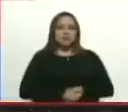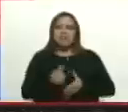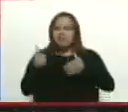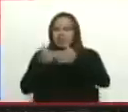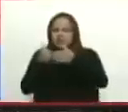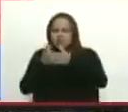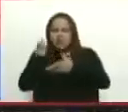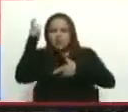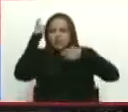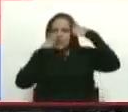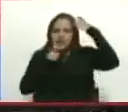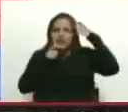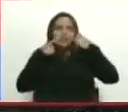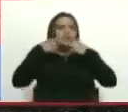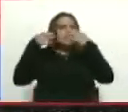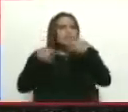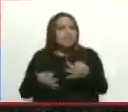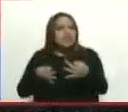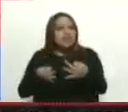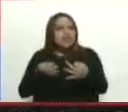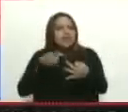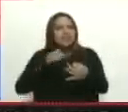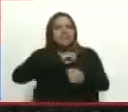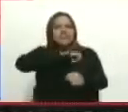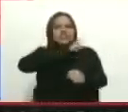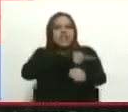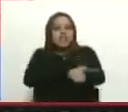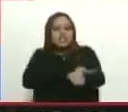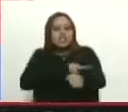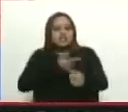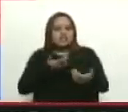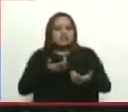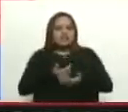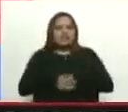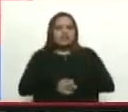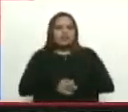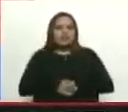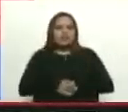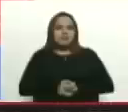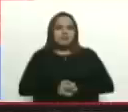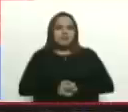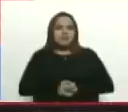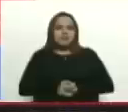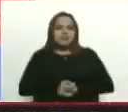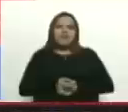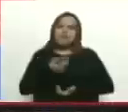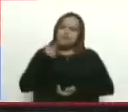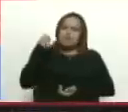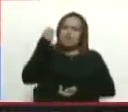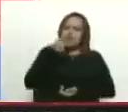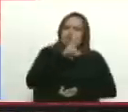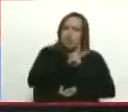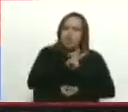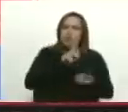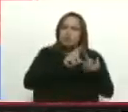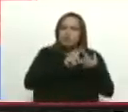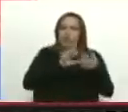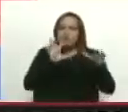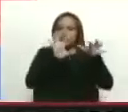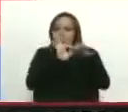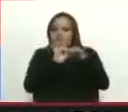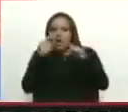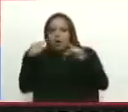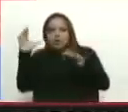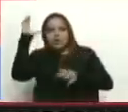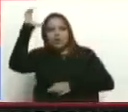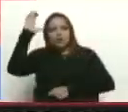chavismo real tiene una fortaleza, yo creo que tiene dos: la unidad y la